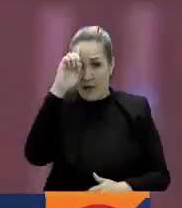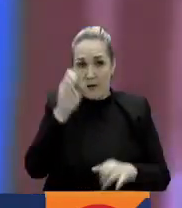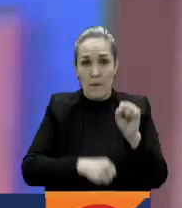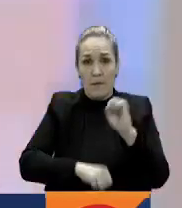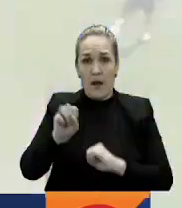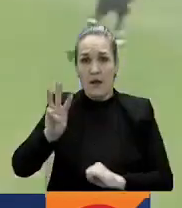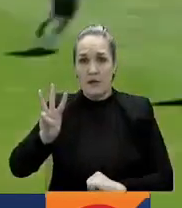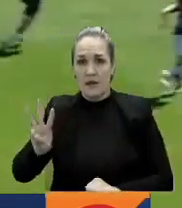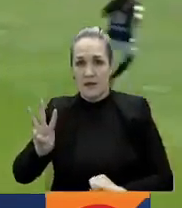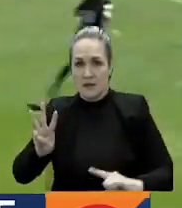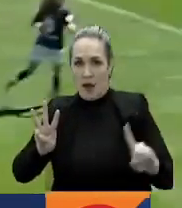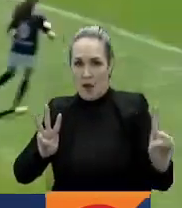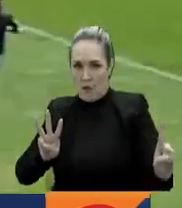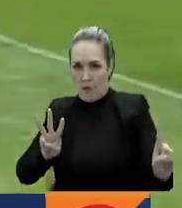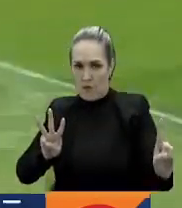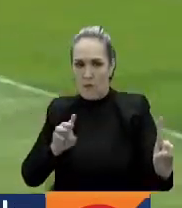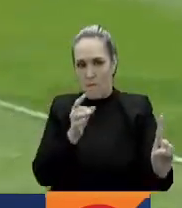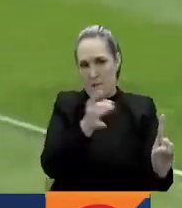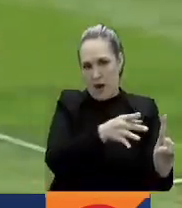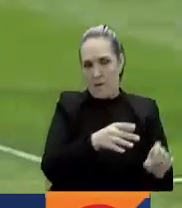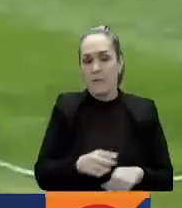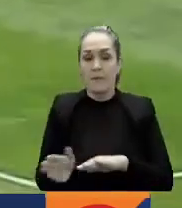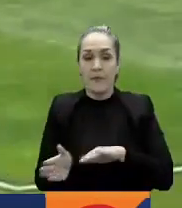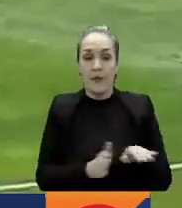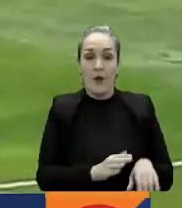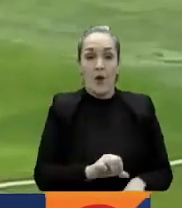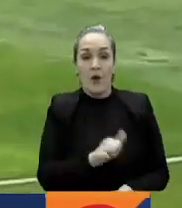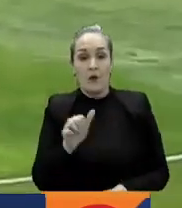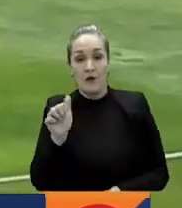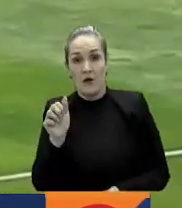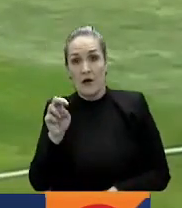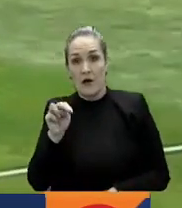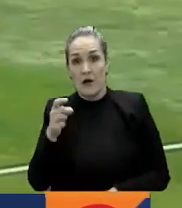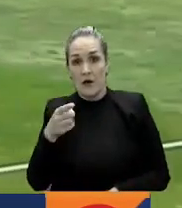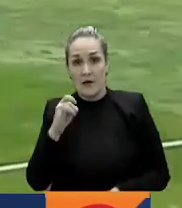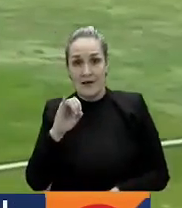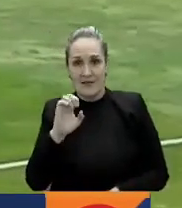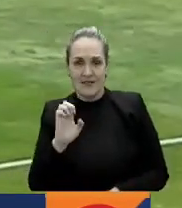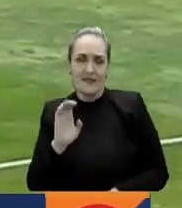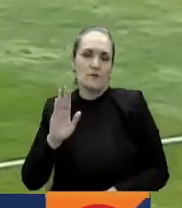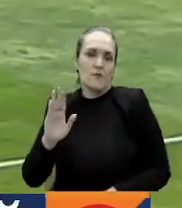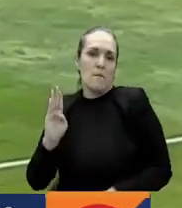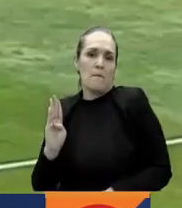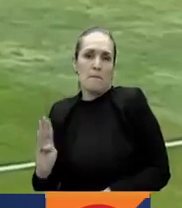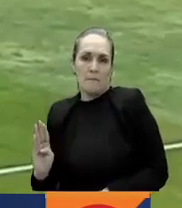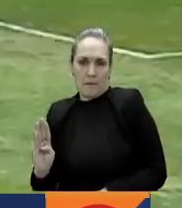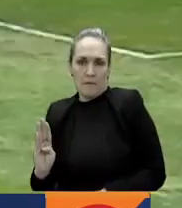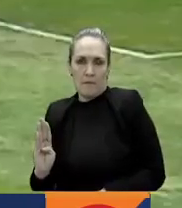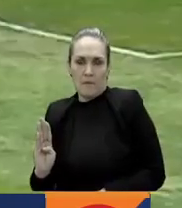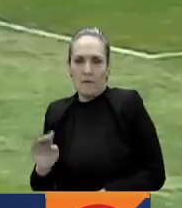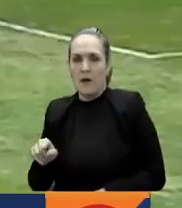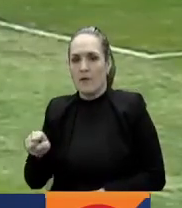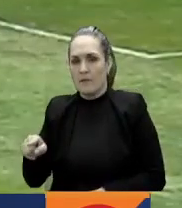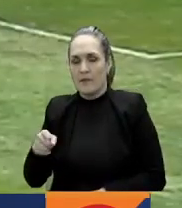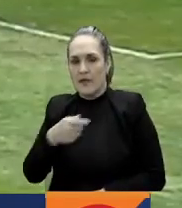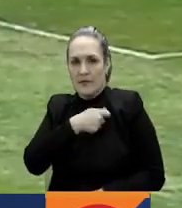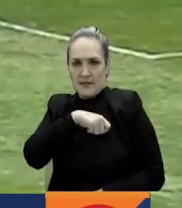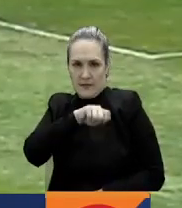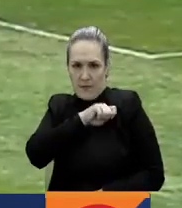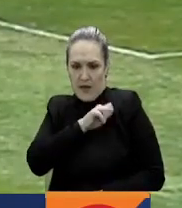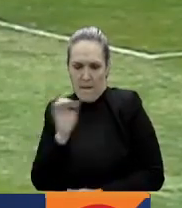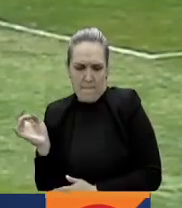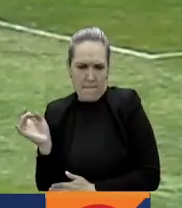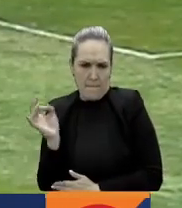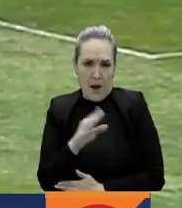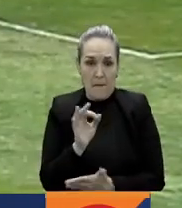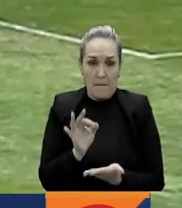al Betis. En la segunda división, la bogotana Angie Castañeda se reportó con el tanto de la victoria del cacereño ante Real Oviedo. De